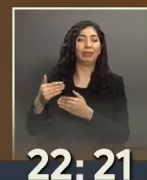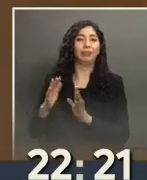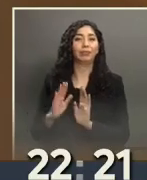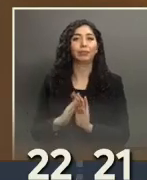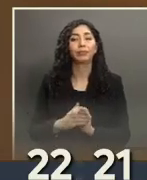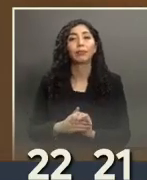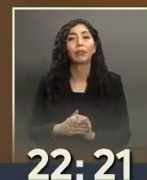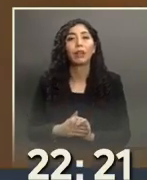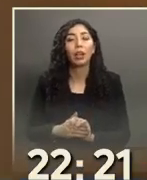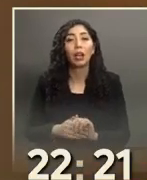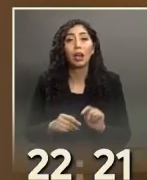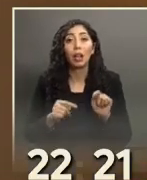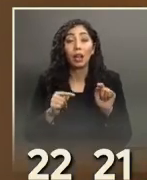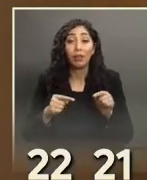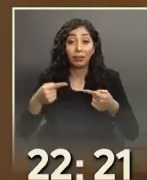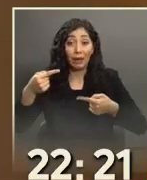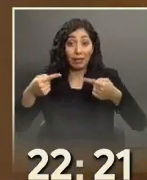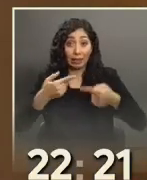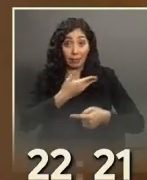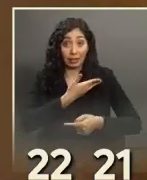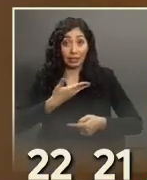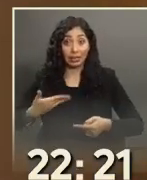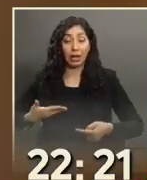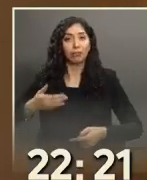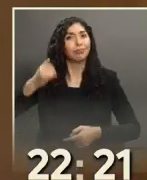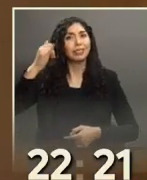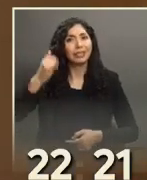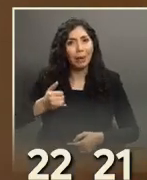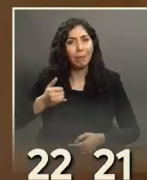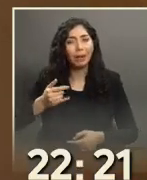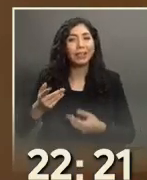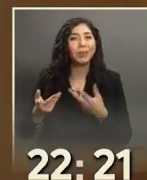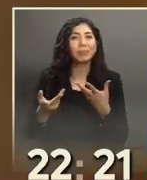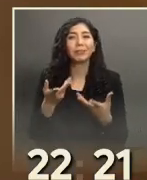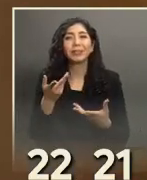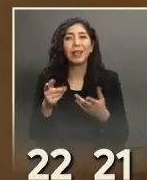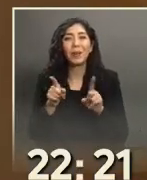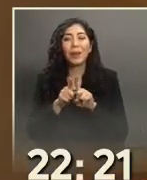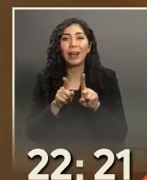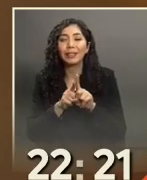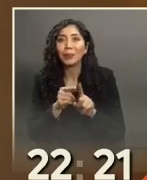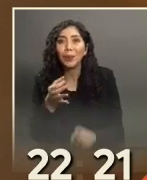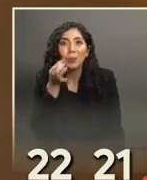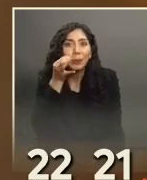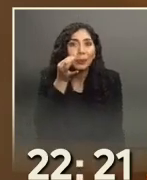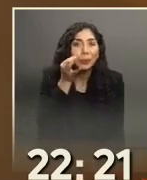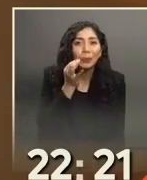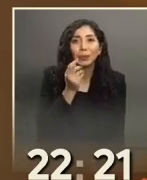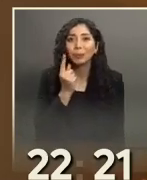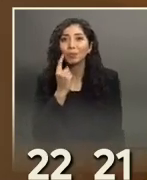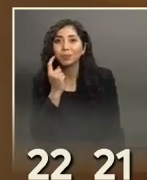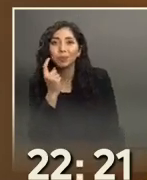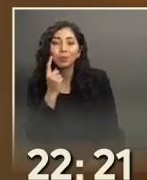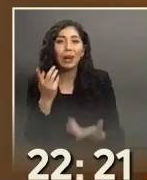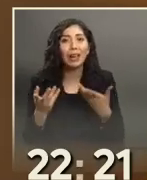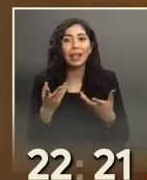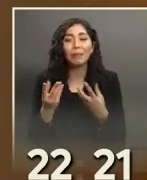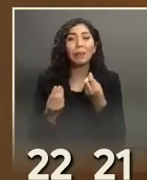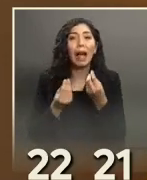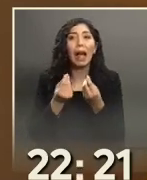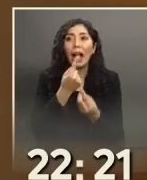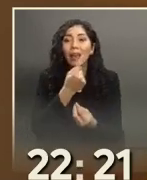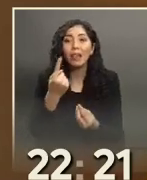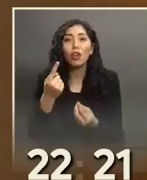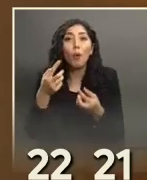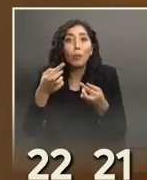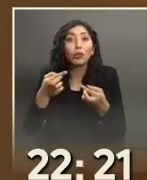sean de primaria o de primera vuelta siempre han tenido un morbo ha habido una expectación sobre el desempeño siempre es la oportunidad de